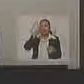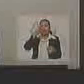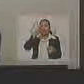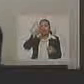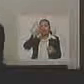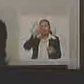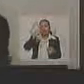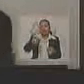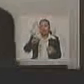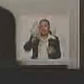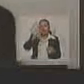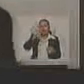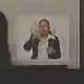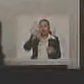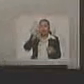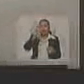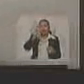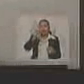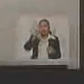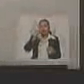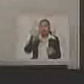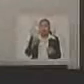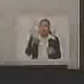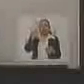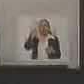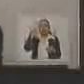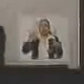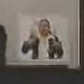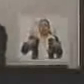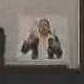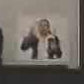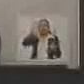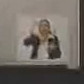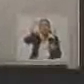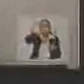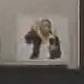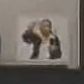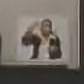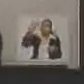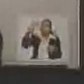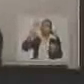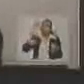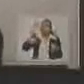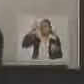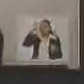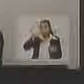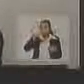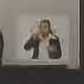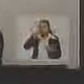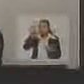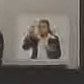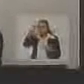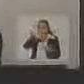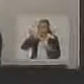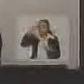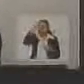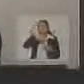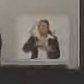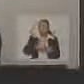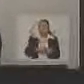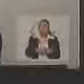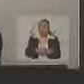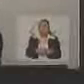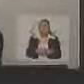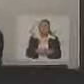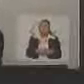de 7 consultores independientes en materia de desarrollo urbano, además de todos los requisitos